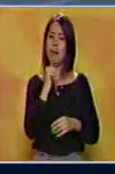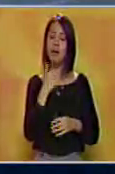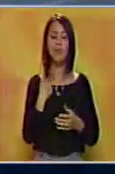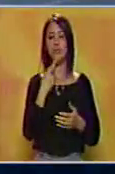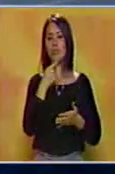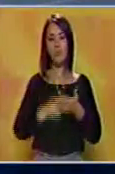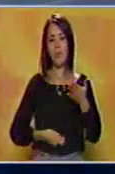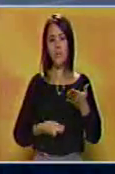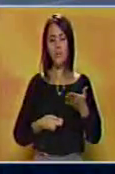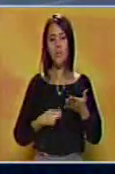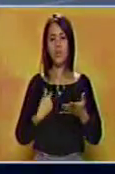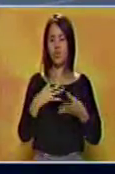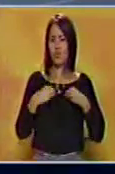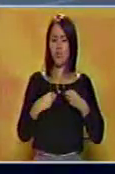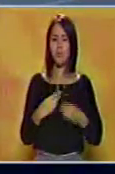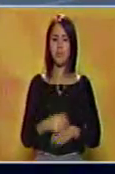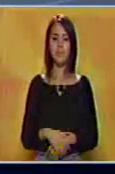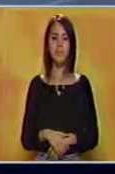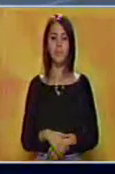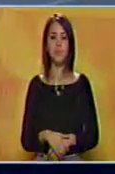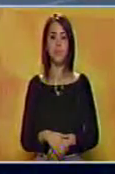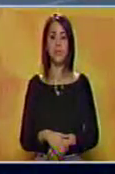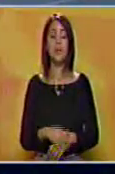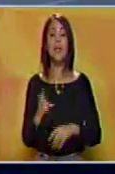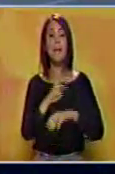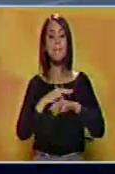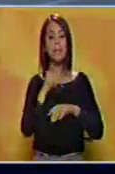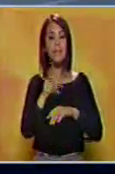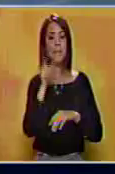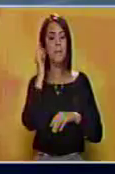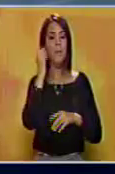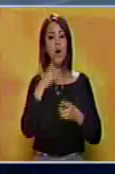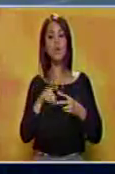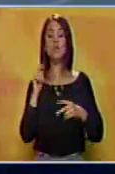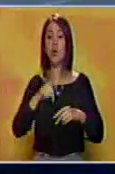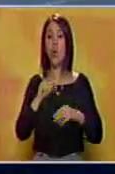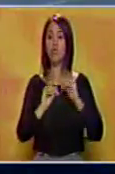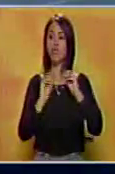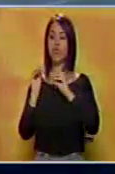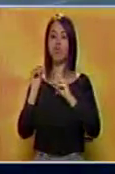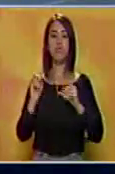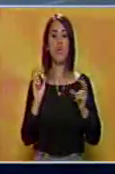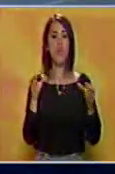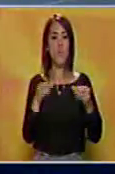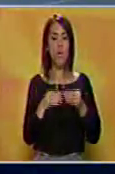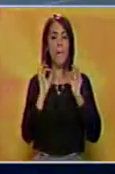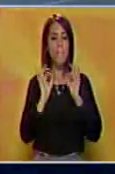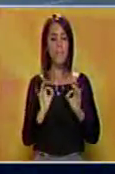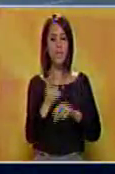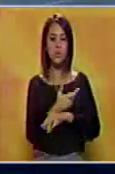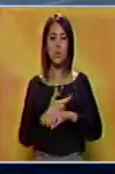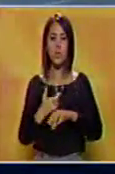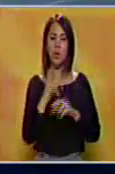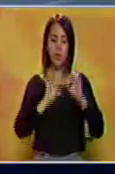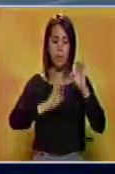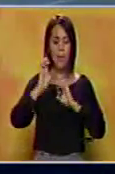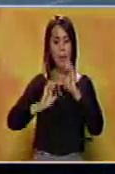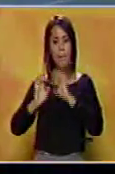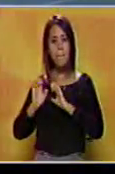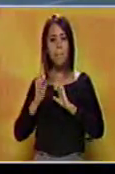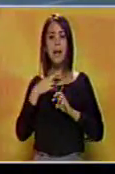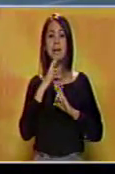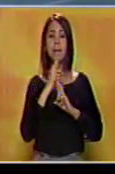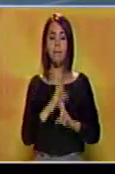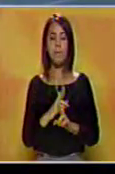la primera ministra británica theresa may también ha convocado para hoy una reunión especial de su gobierno a fin de evaluar la